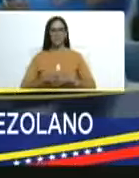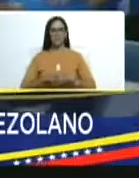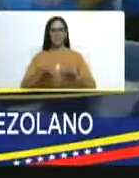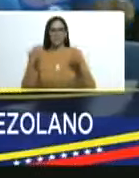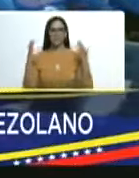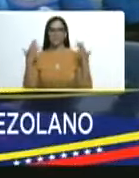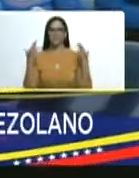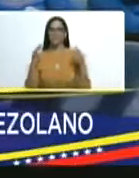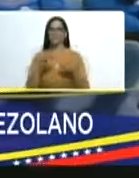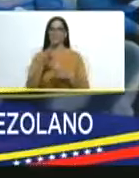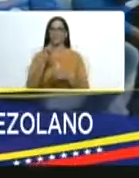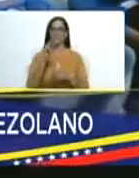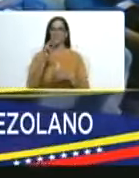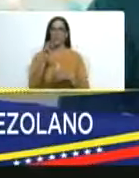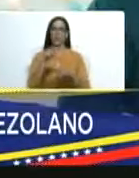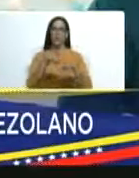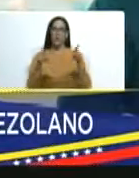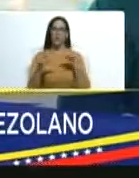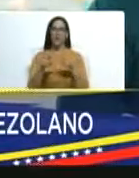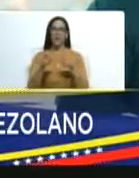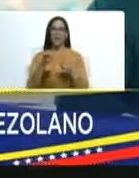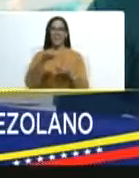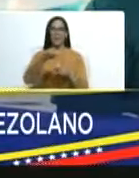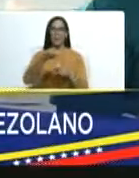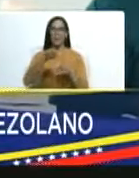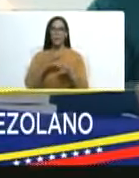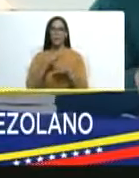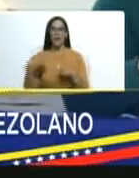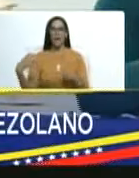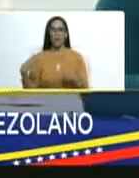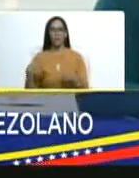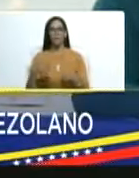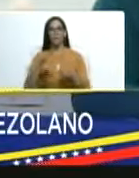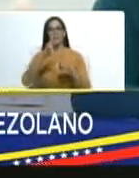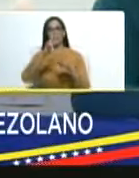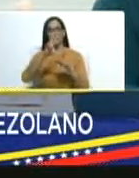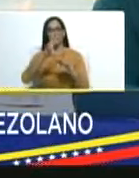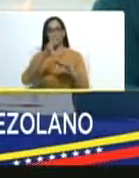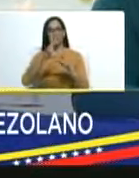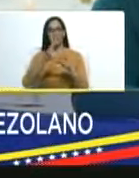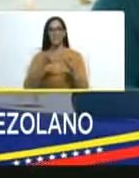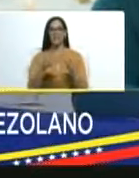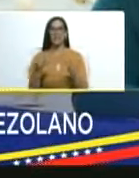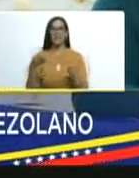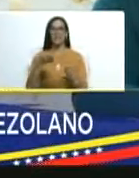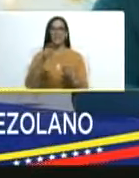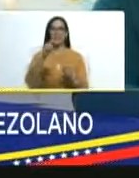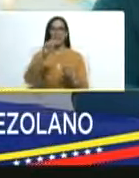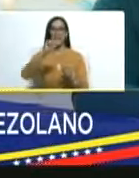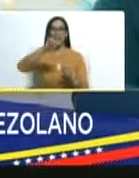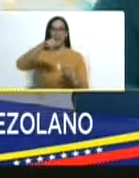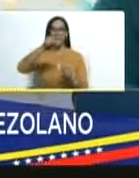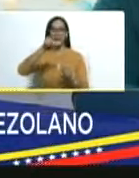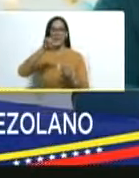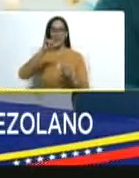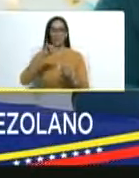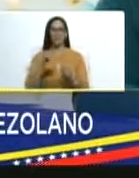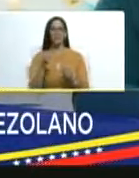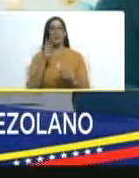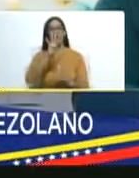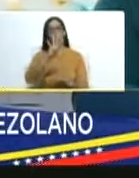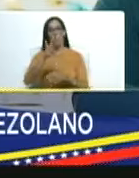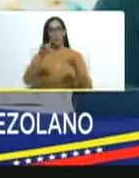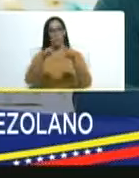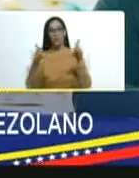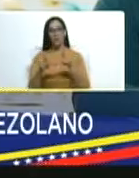En segundo lugar, el camarón blanco. En tercer lugar, el tajalí. En cuarto lugar,